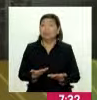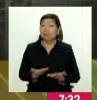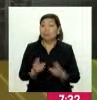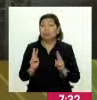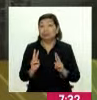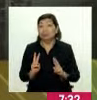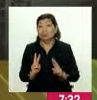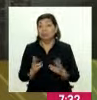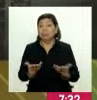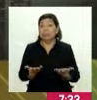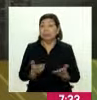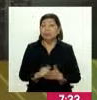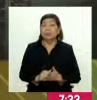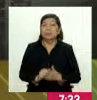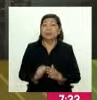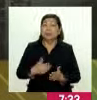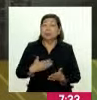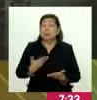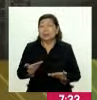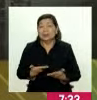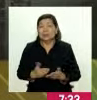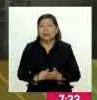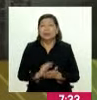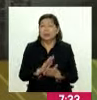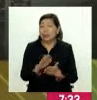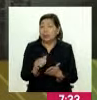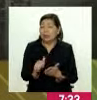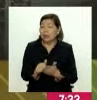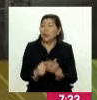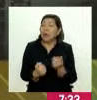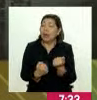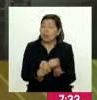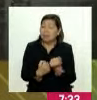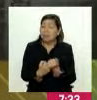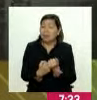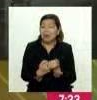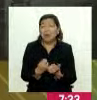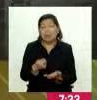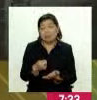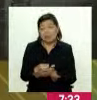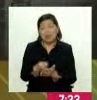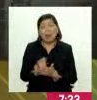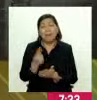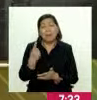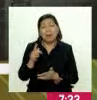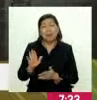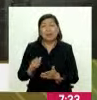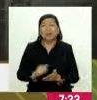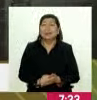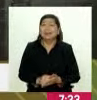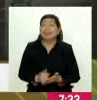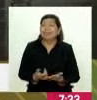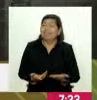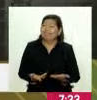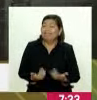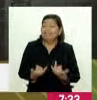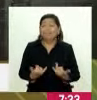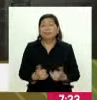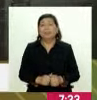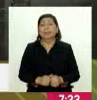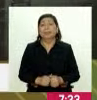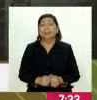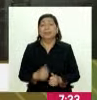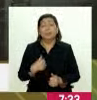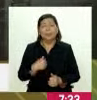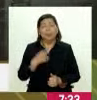expectativa en torno a lo que podríamos considerar más que todo un apoyo solidario económico. Porque realmente es algo que